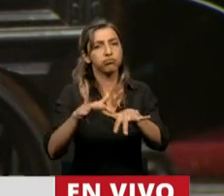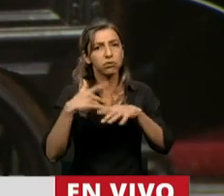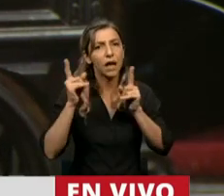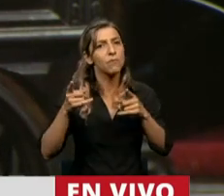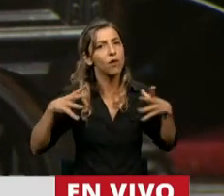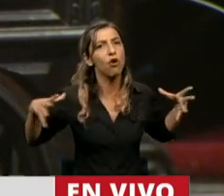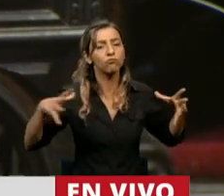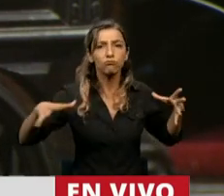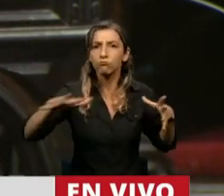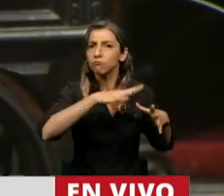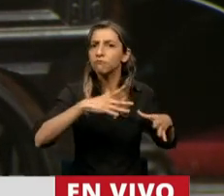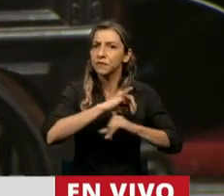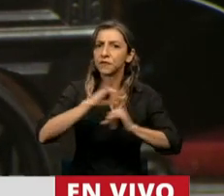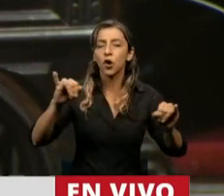estamos